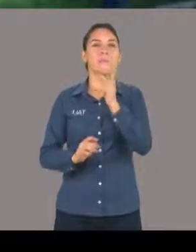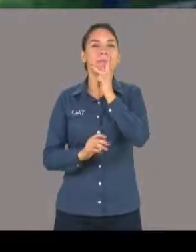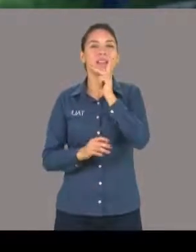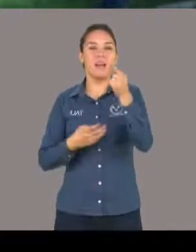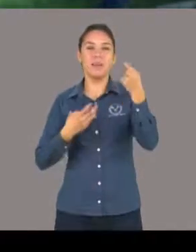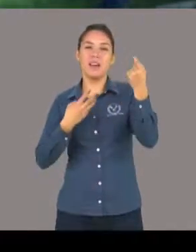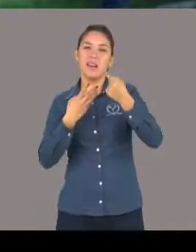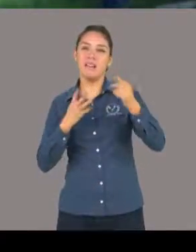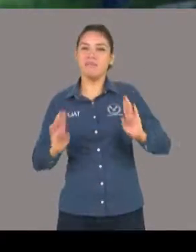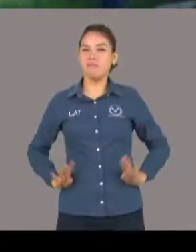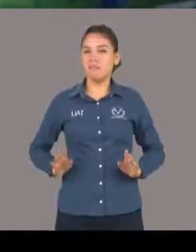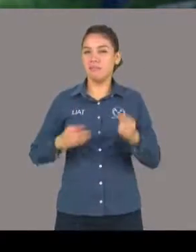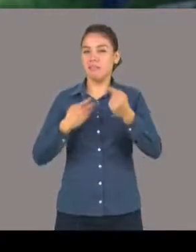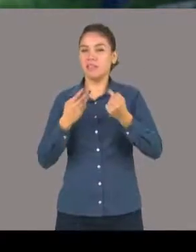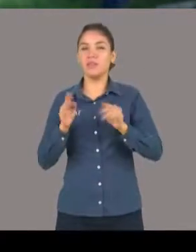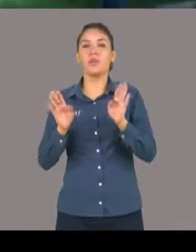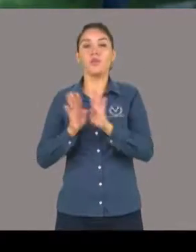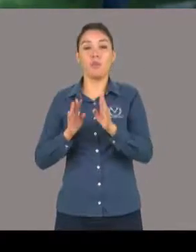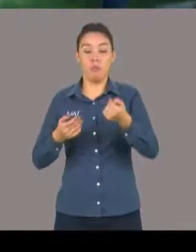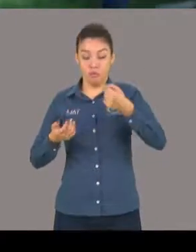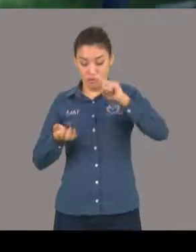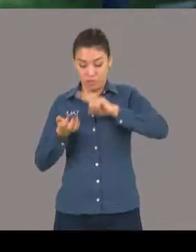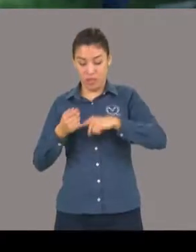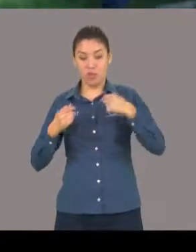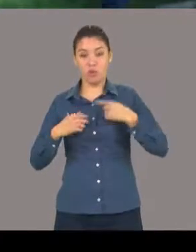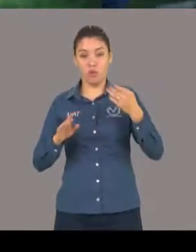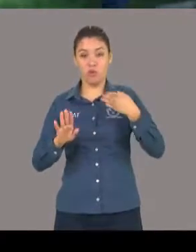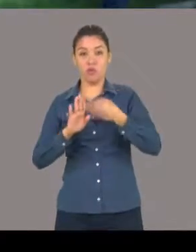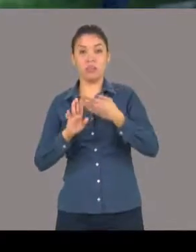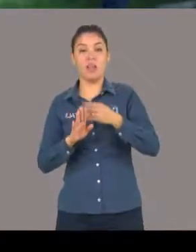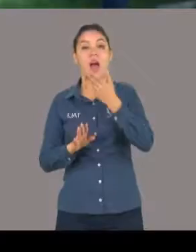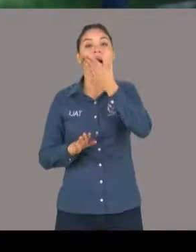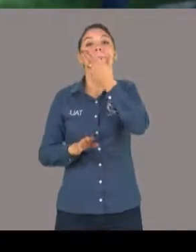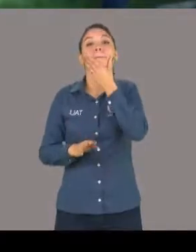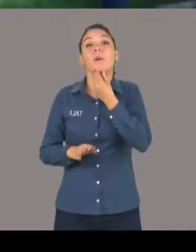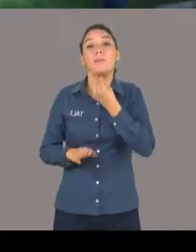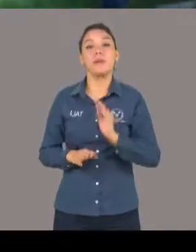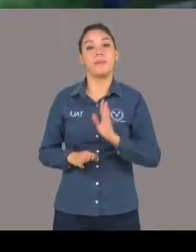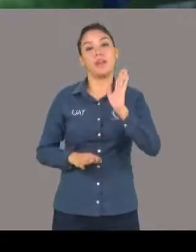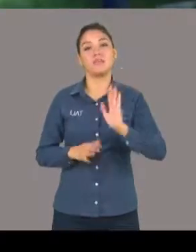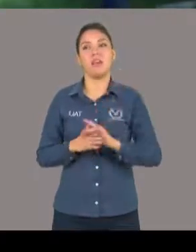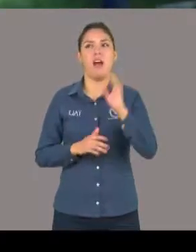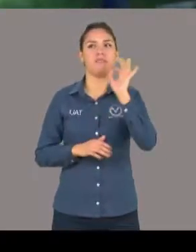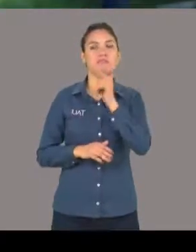característica del agresor, tendríamos que decir que es un hombre.